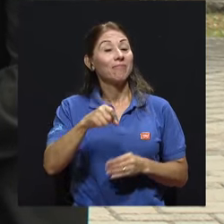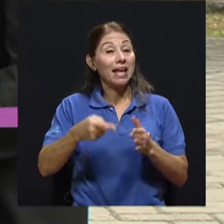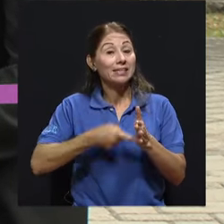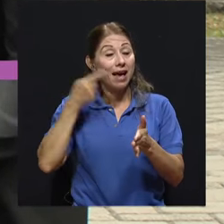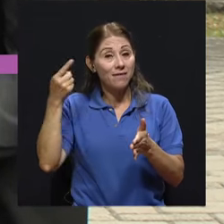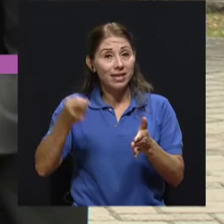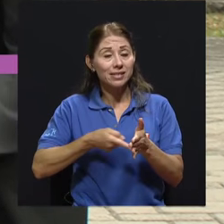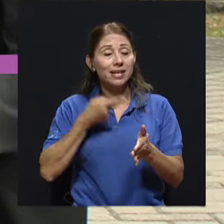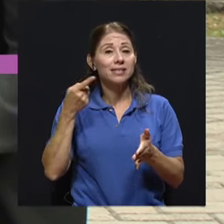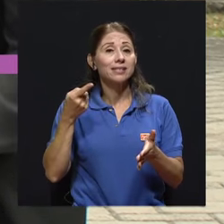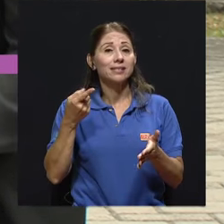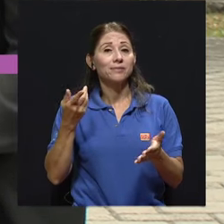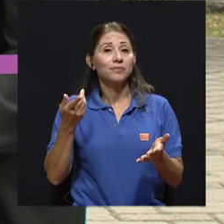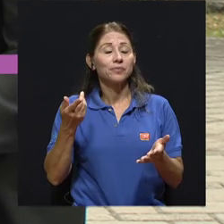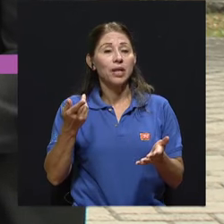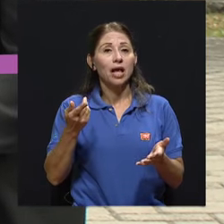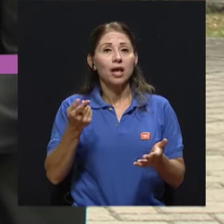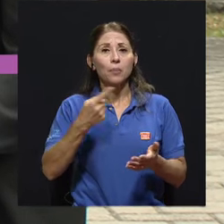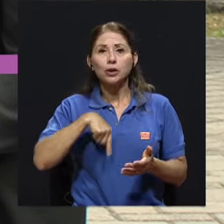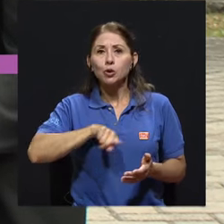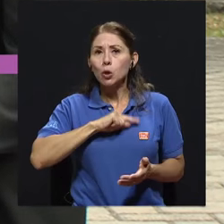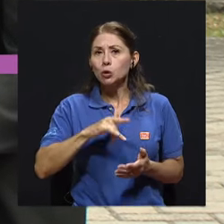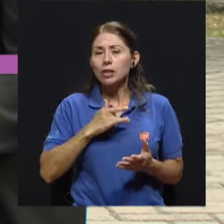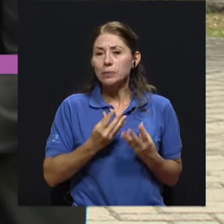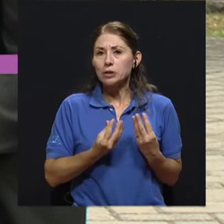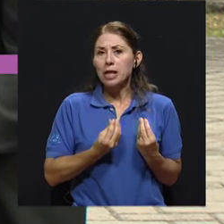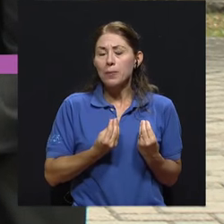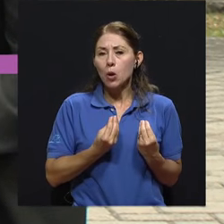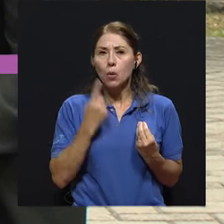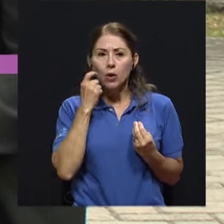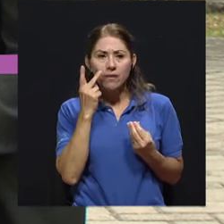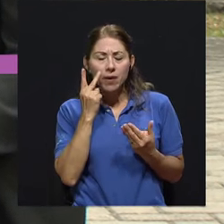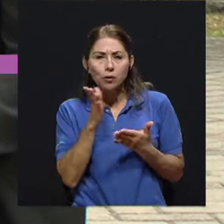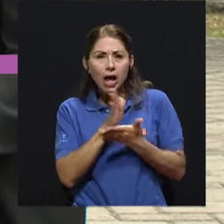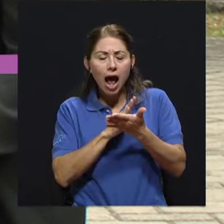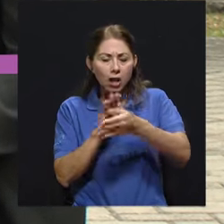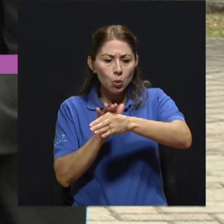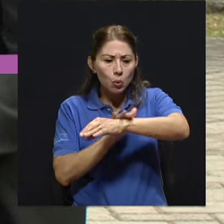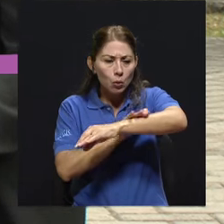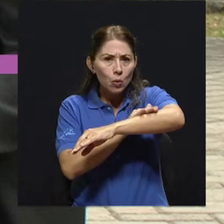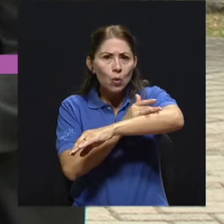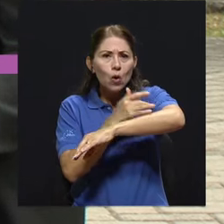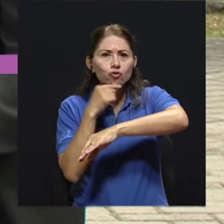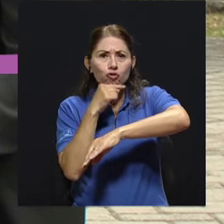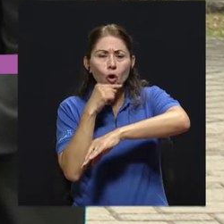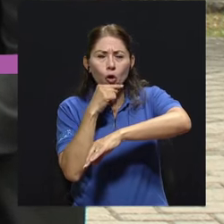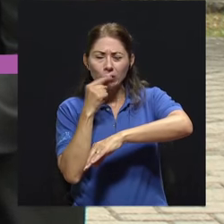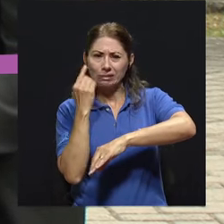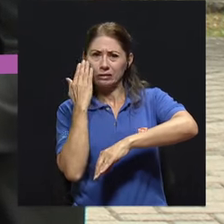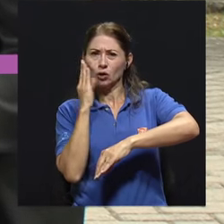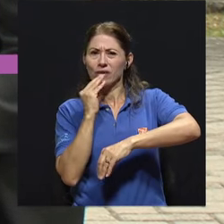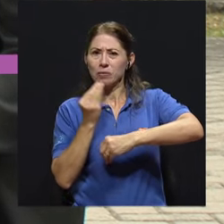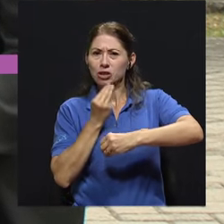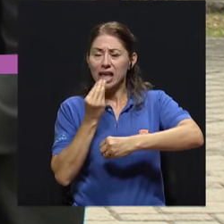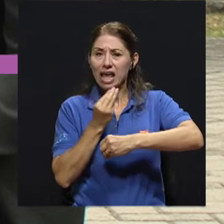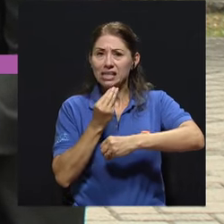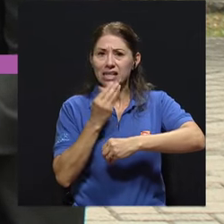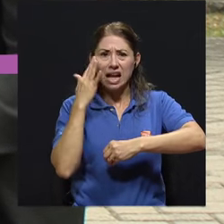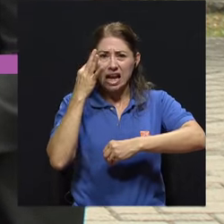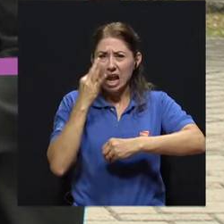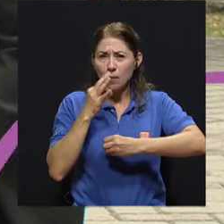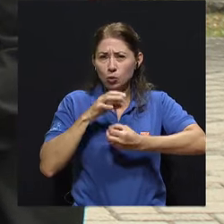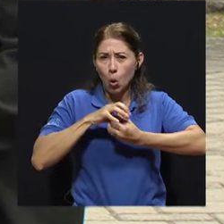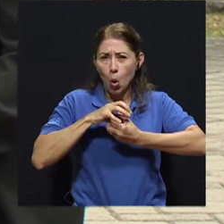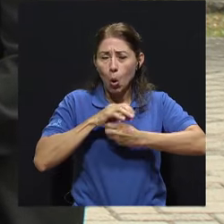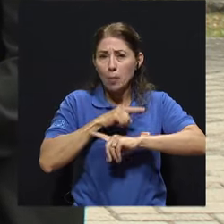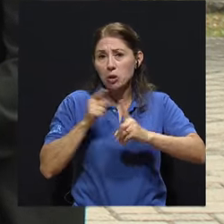a veces, Saúl, nos causa muchísimo temor, ¿verdad? Porque está ese enrojecimiento y no sabemos qué es, creemos que es un hongo, pero puede ser alguna alergia